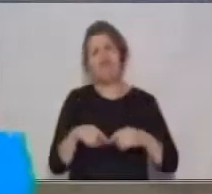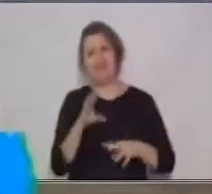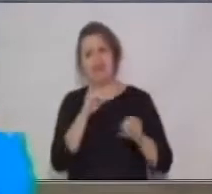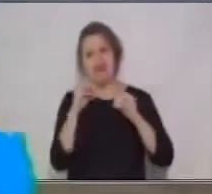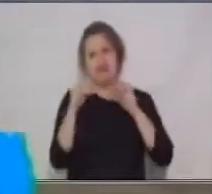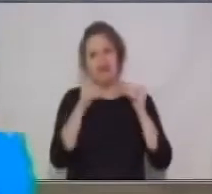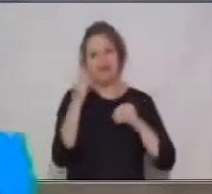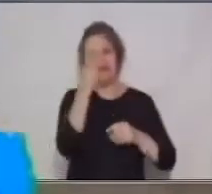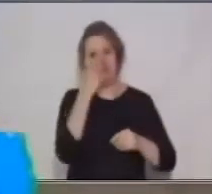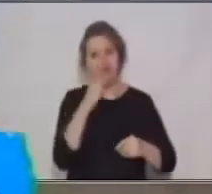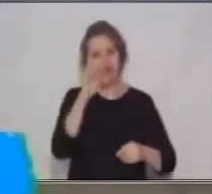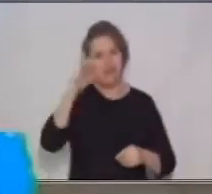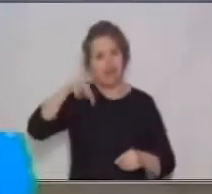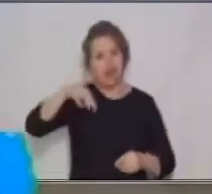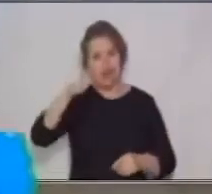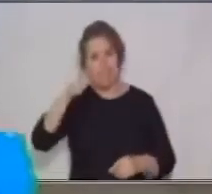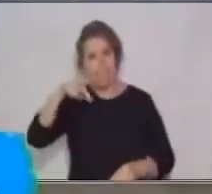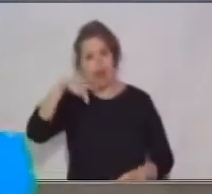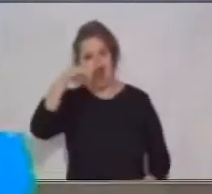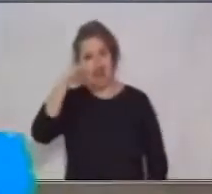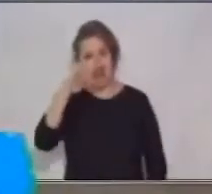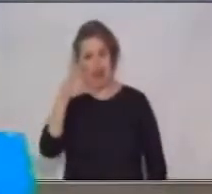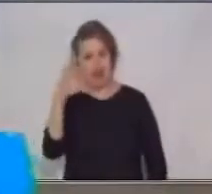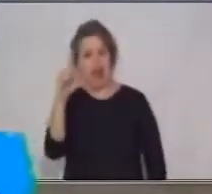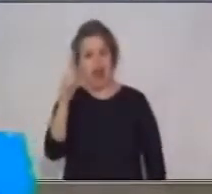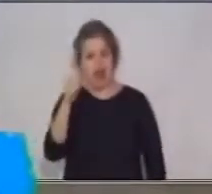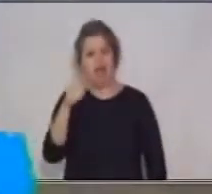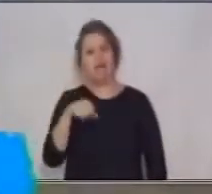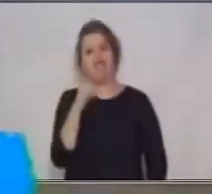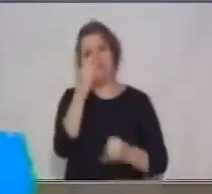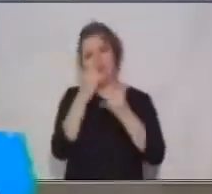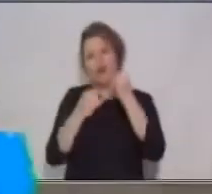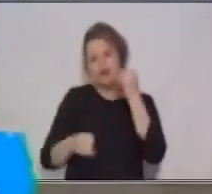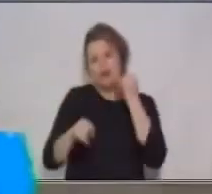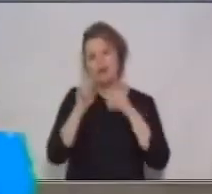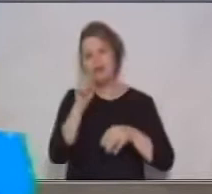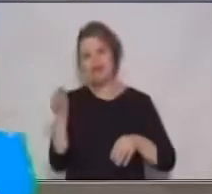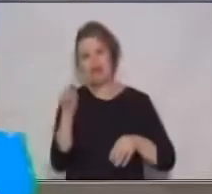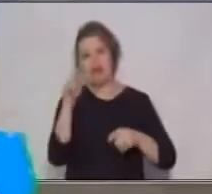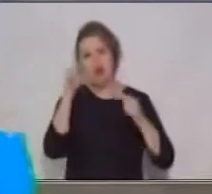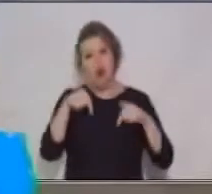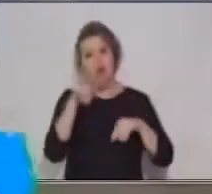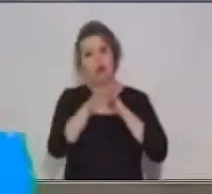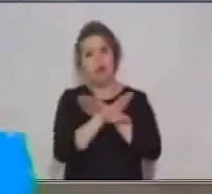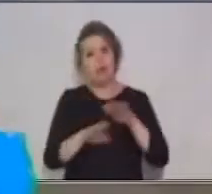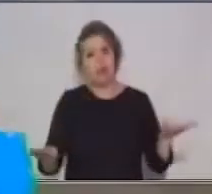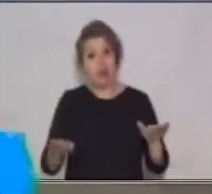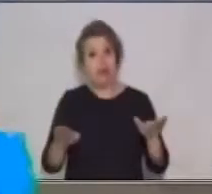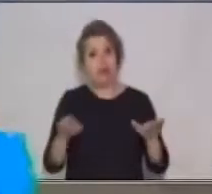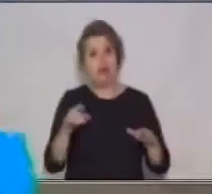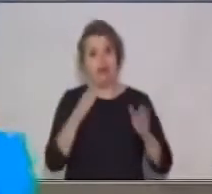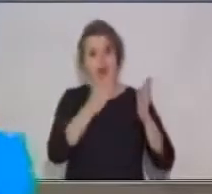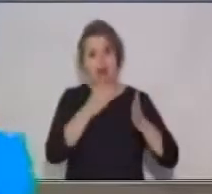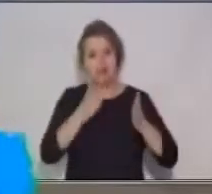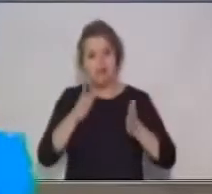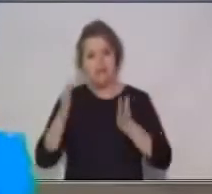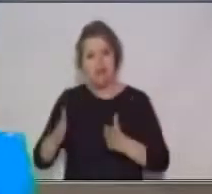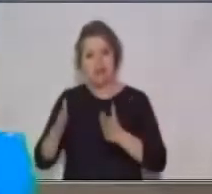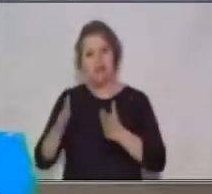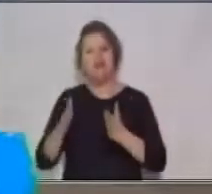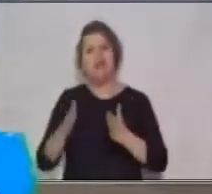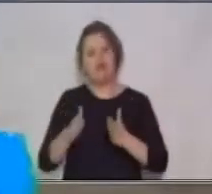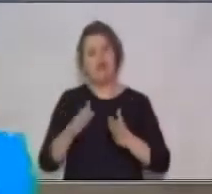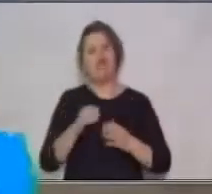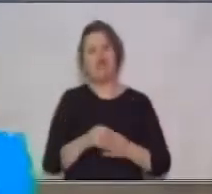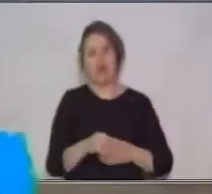semántica durante las últimas clases que hemos tenido. Entonces hoy estaríamos finalizando toda esta clasificación semántica de